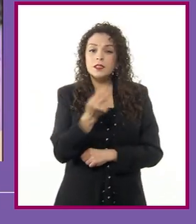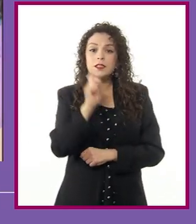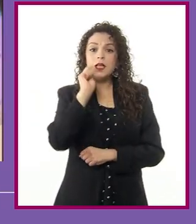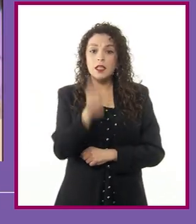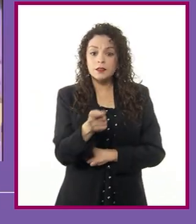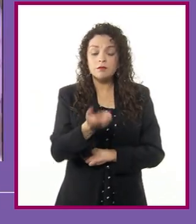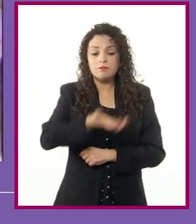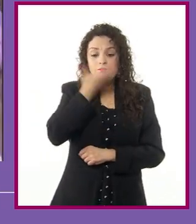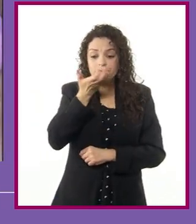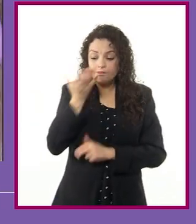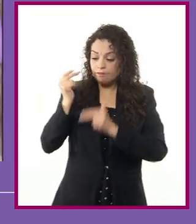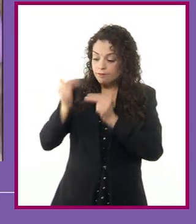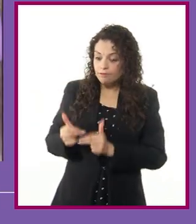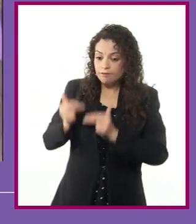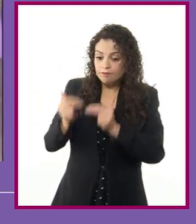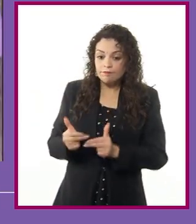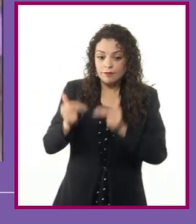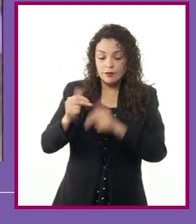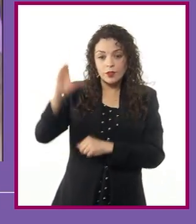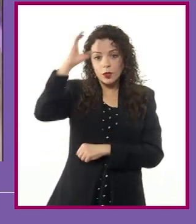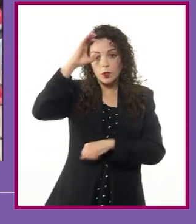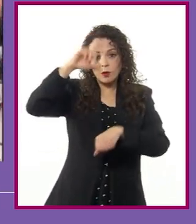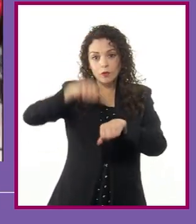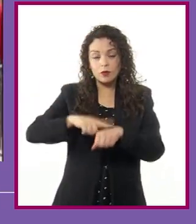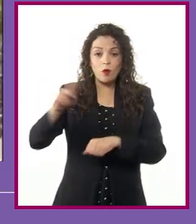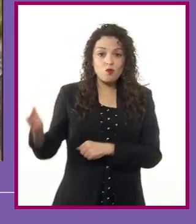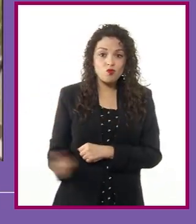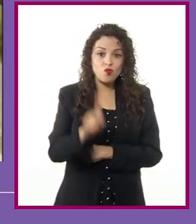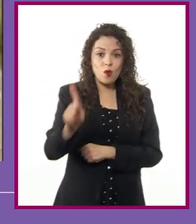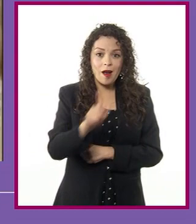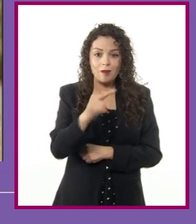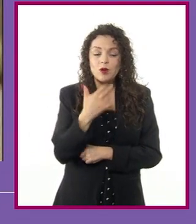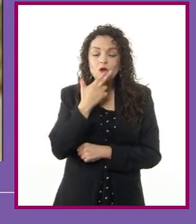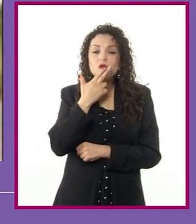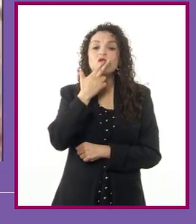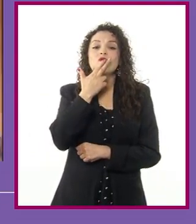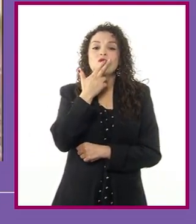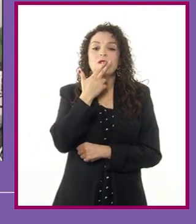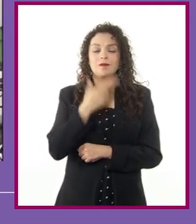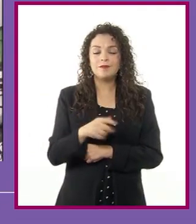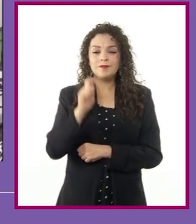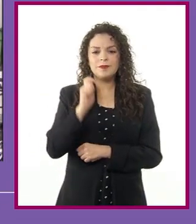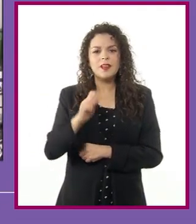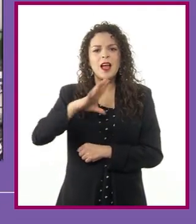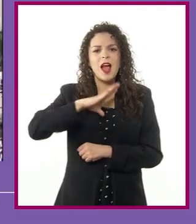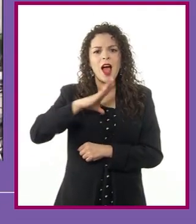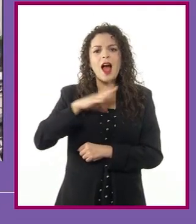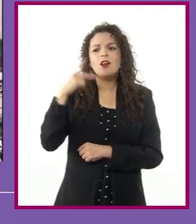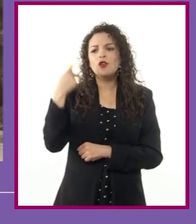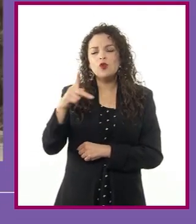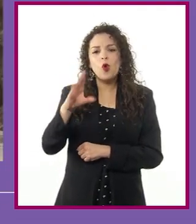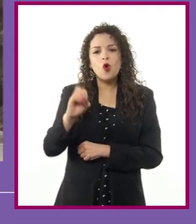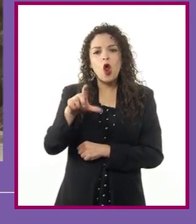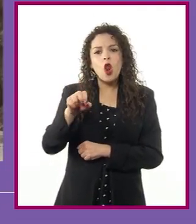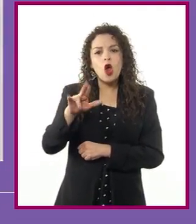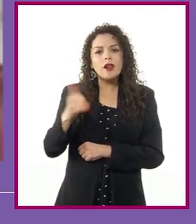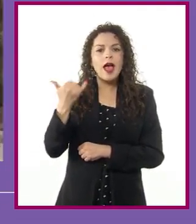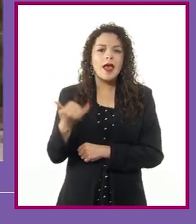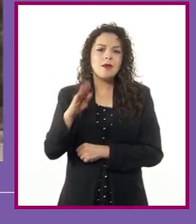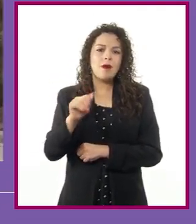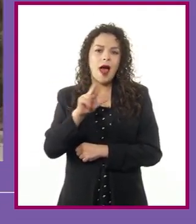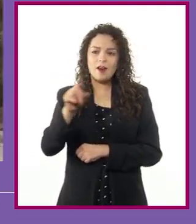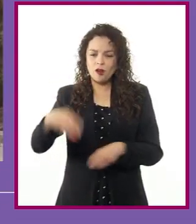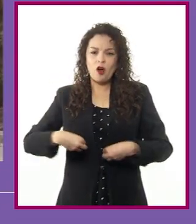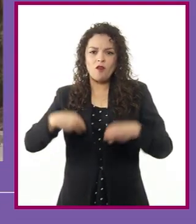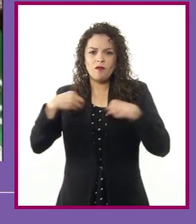las tradiciones y las culturas de nuestros pueblos. ¿Qué tradiciones hay en tu colonia o barrio? ¿Qué haces